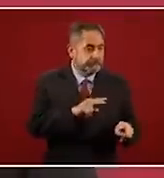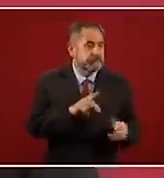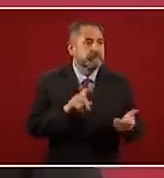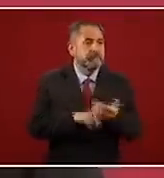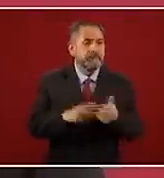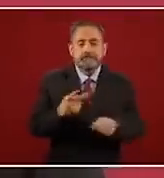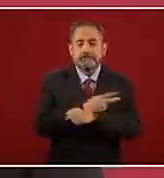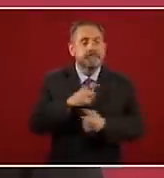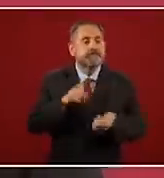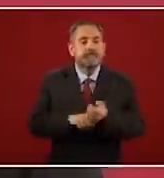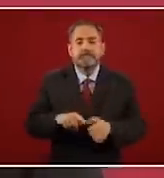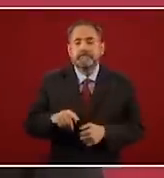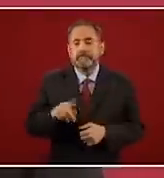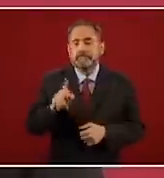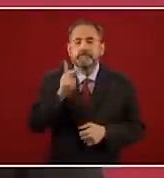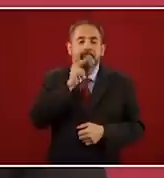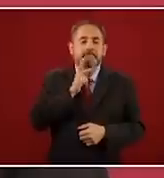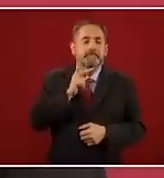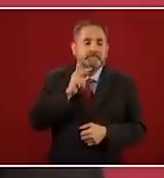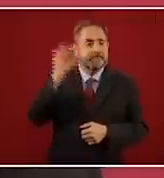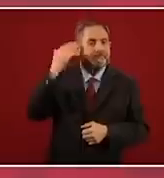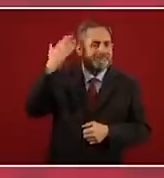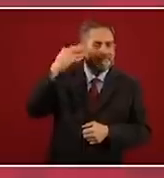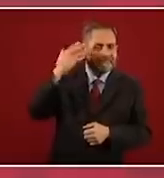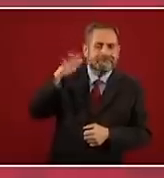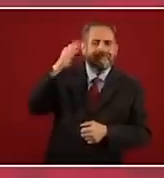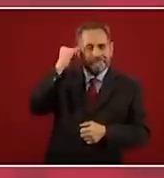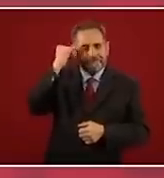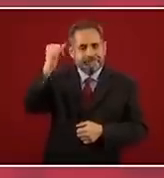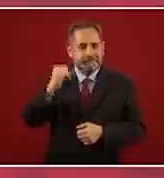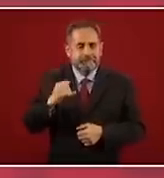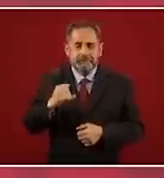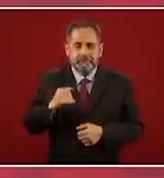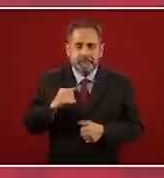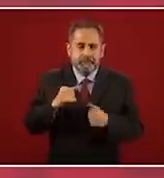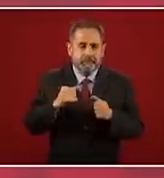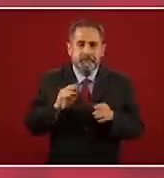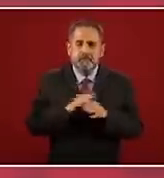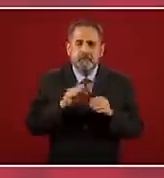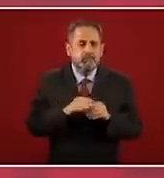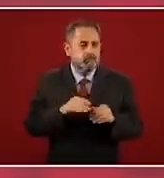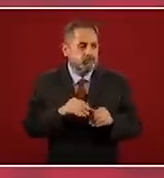durante mucho tiempo una política que consistió en invertir